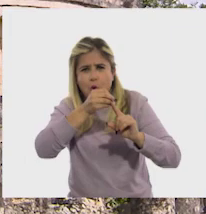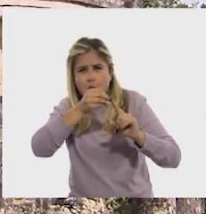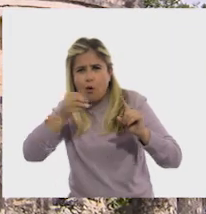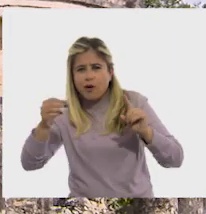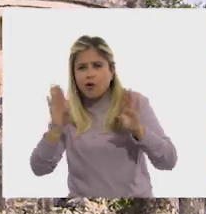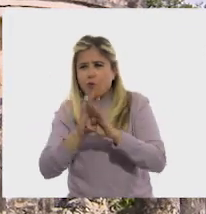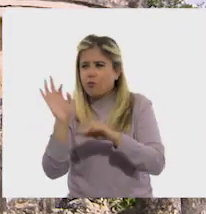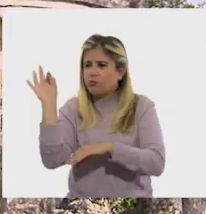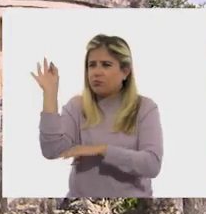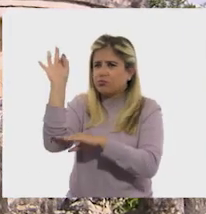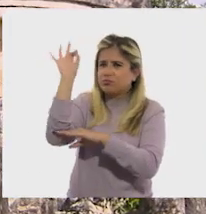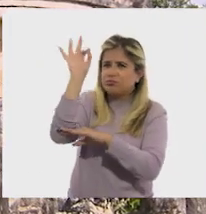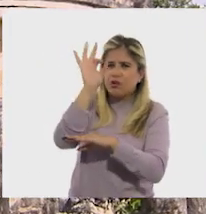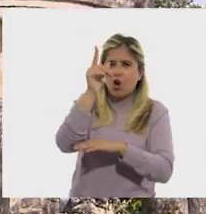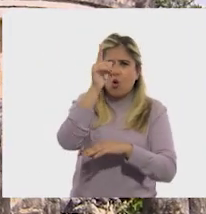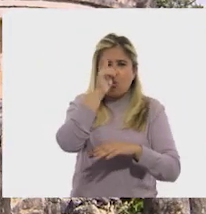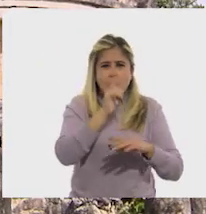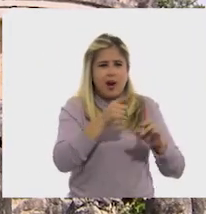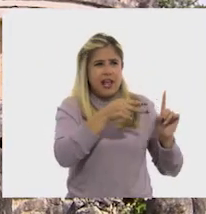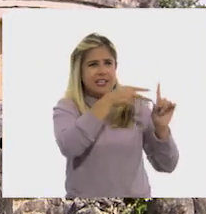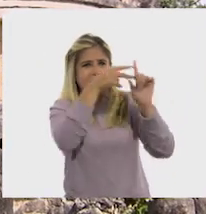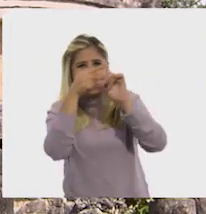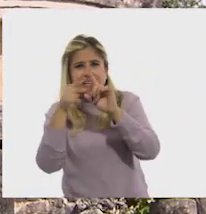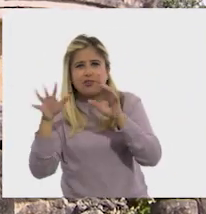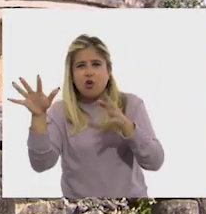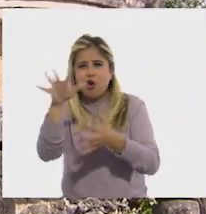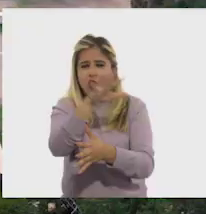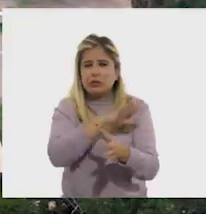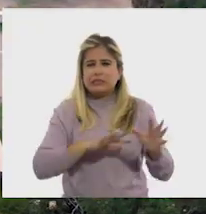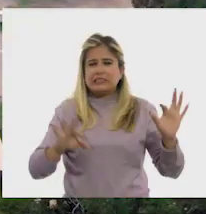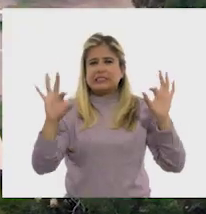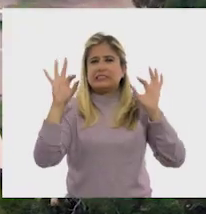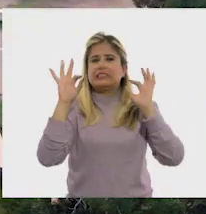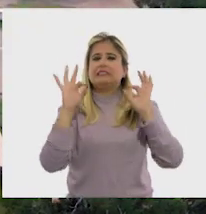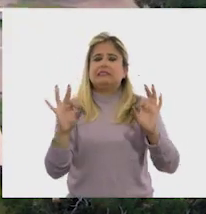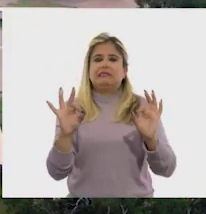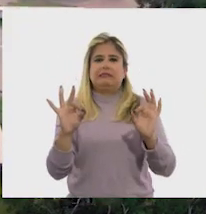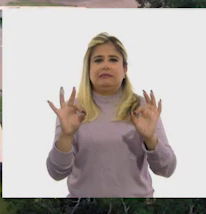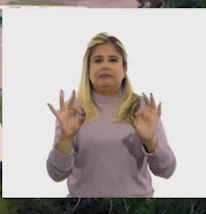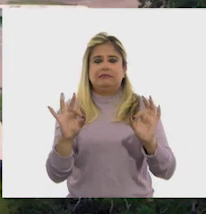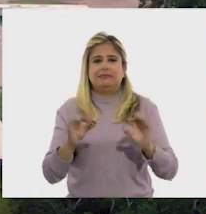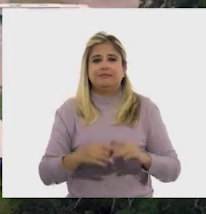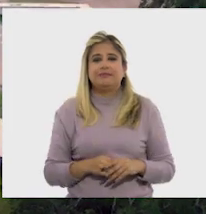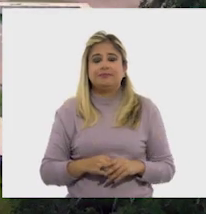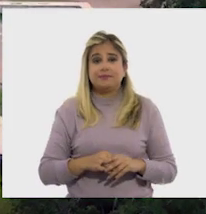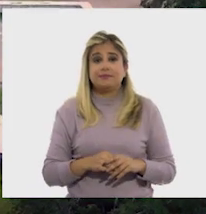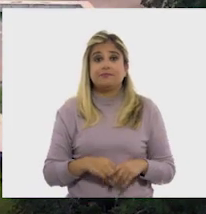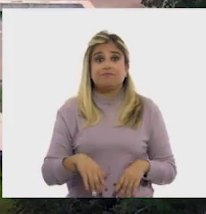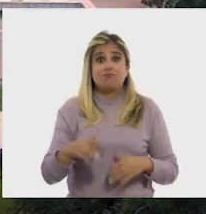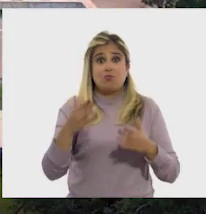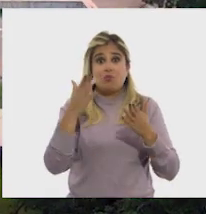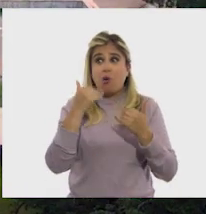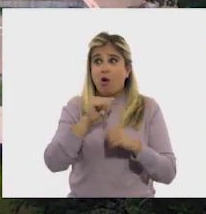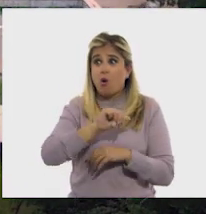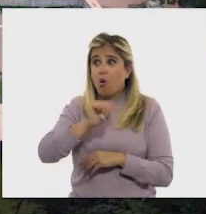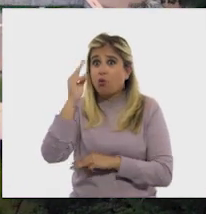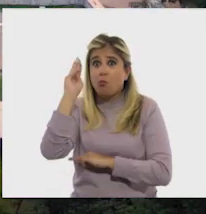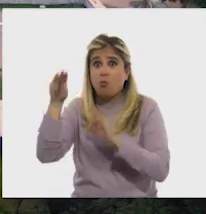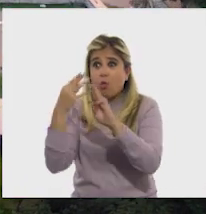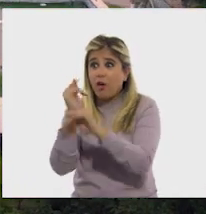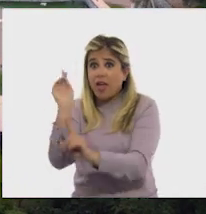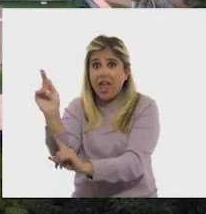fue construida la ciudad prehispánica de Chichén Itzá no tiene comparación. No hay otra tan grande en el mundo con